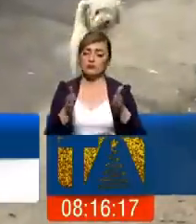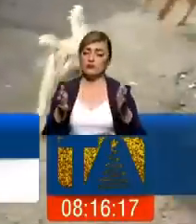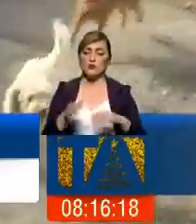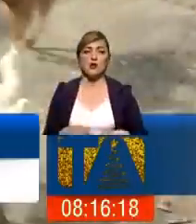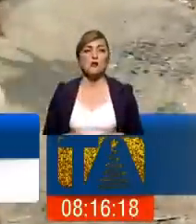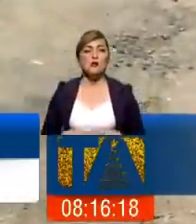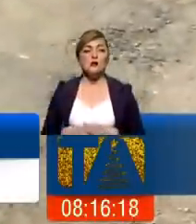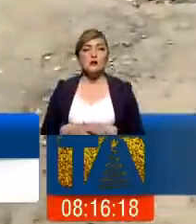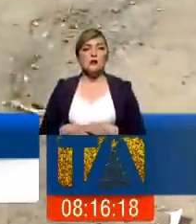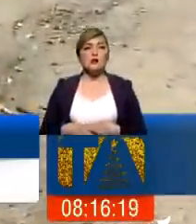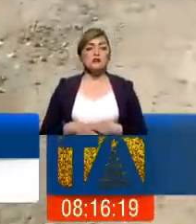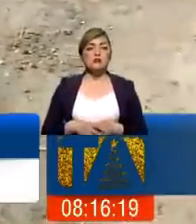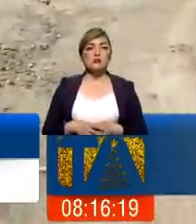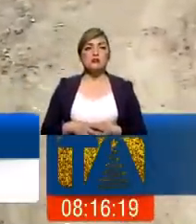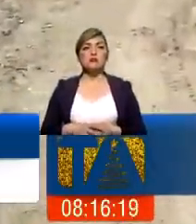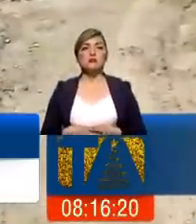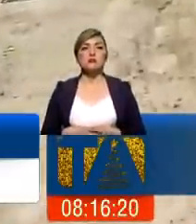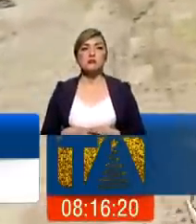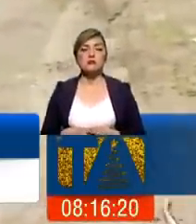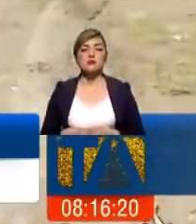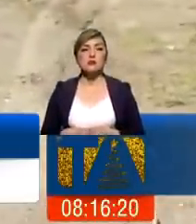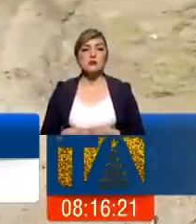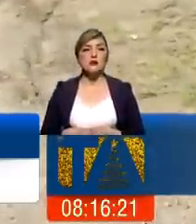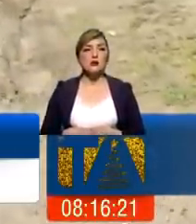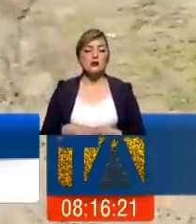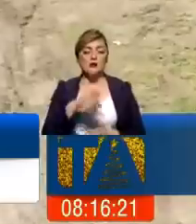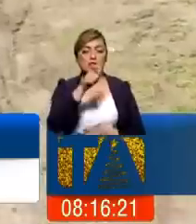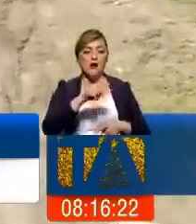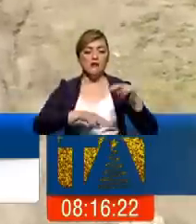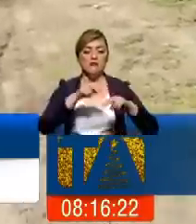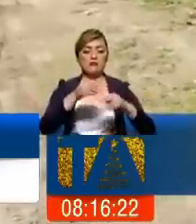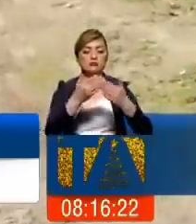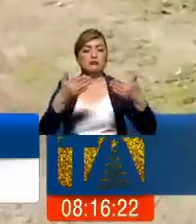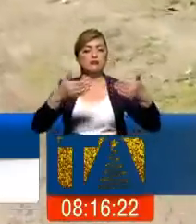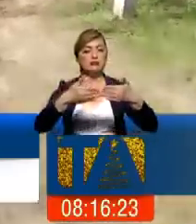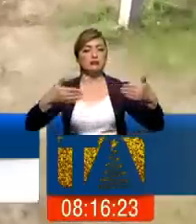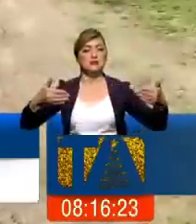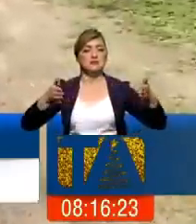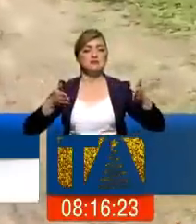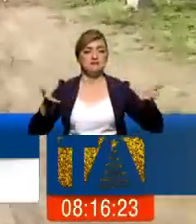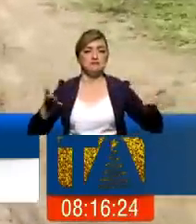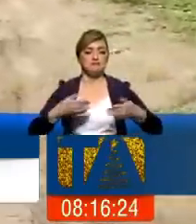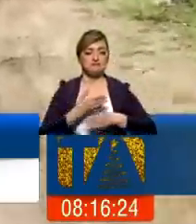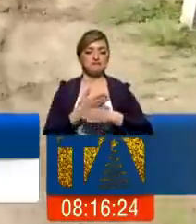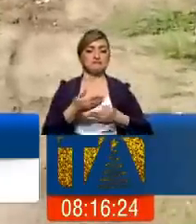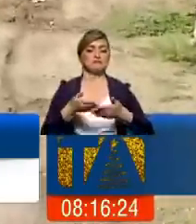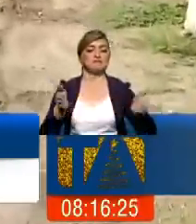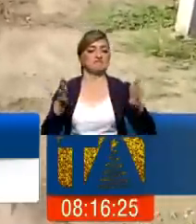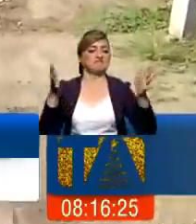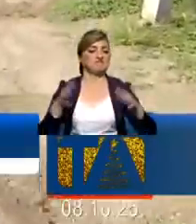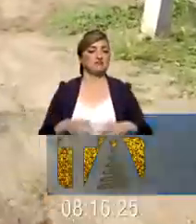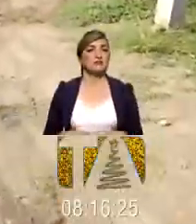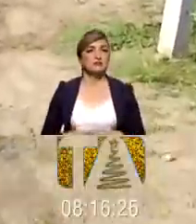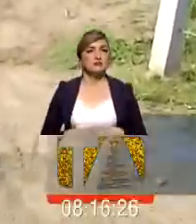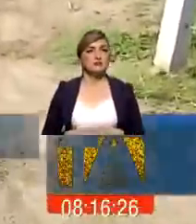la vía prácticamente, que este vecino ha construido aquí este muro y no nos da paso. Y